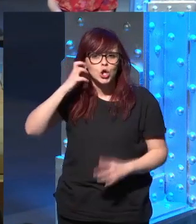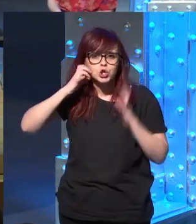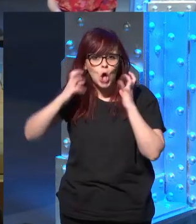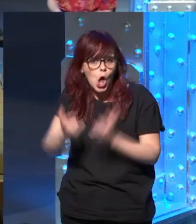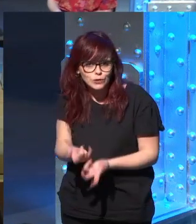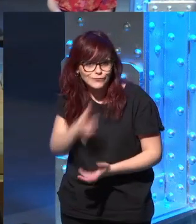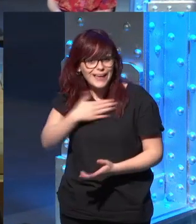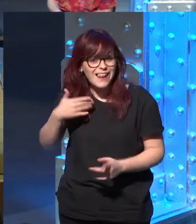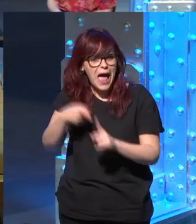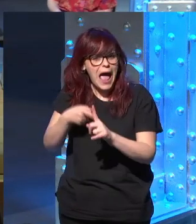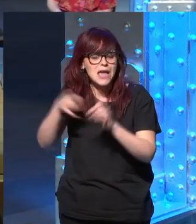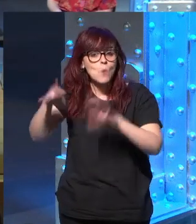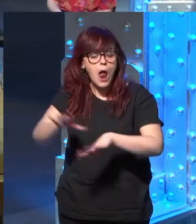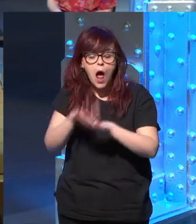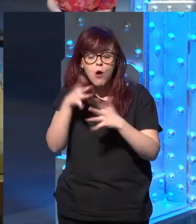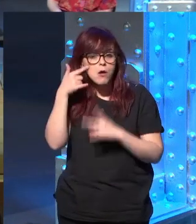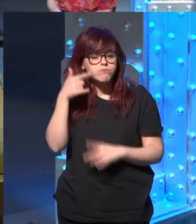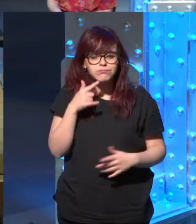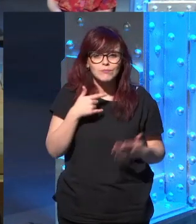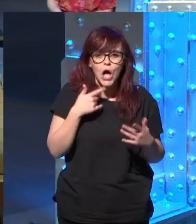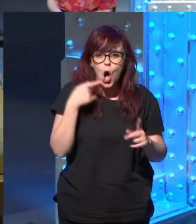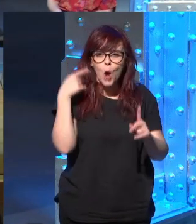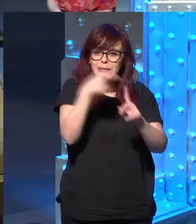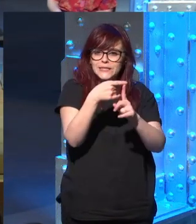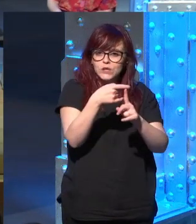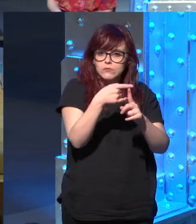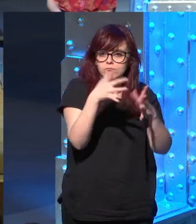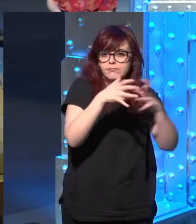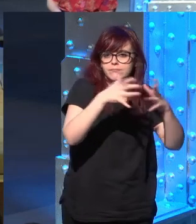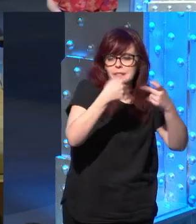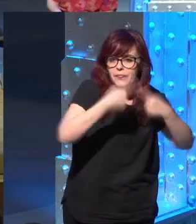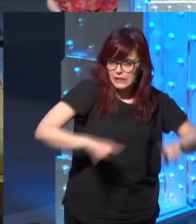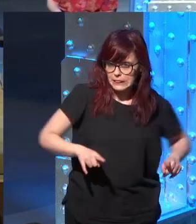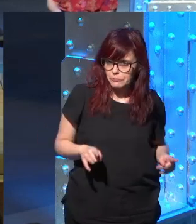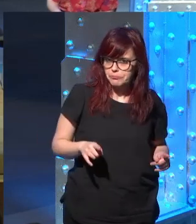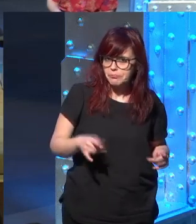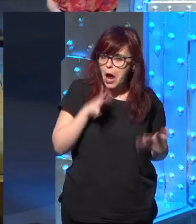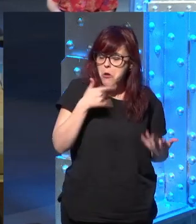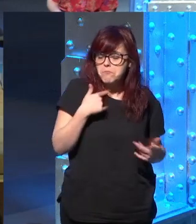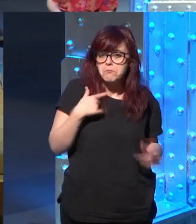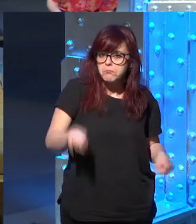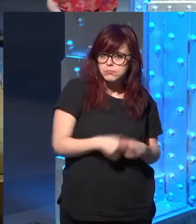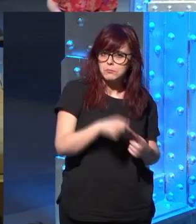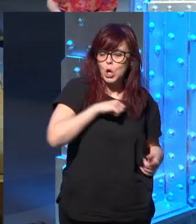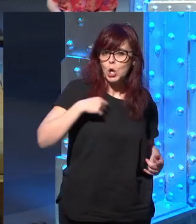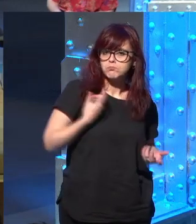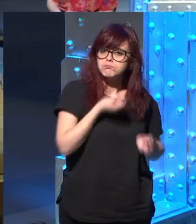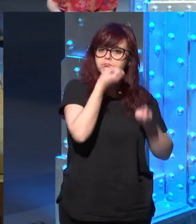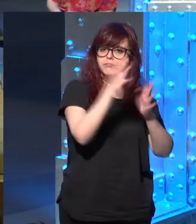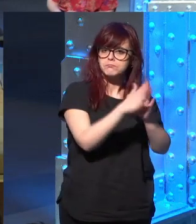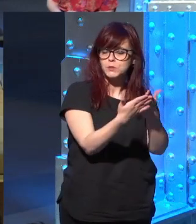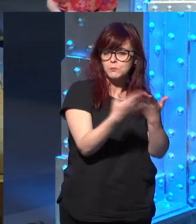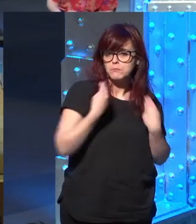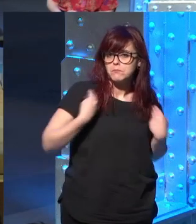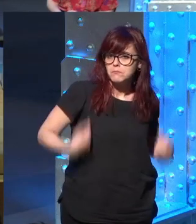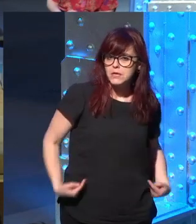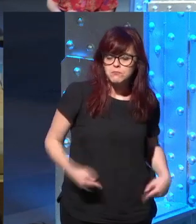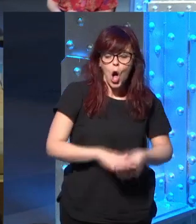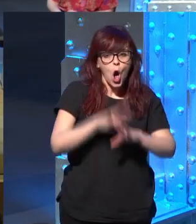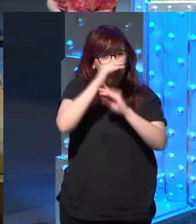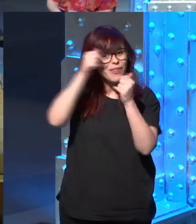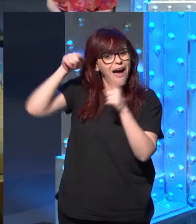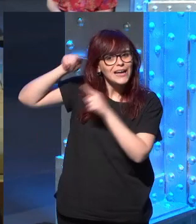de la adolescencia o de que tú te proyectabas en un patrón angustioso, ¿no? Y ahora creo que está bastante claro que olvídate